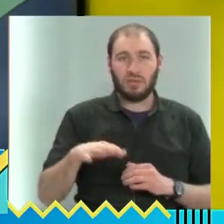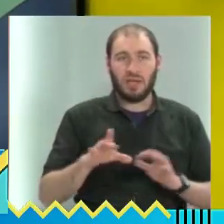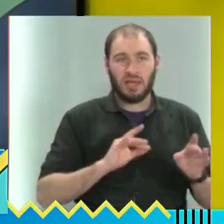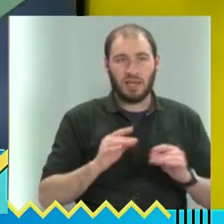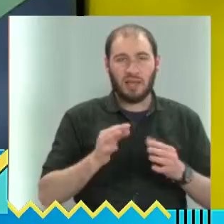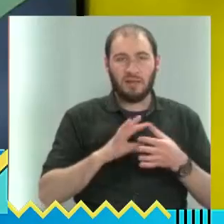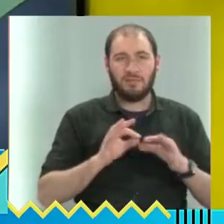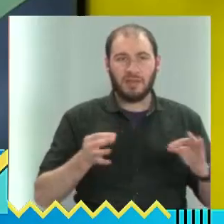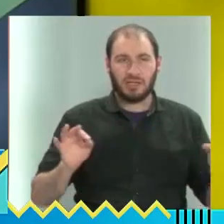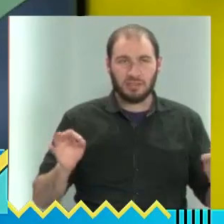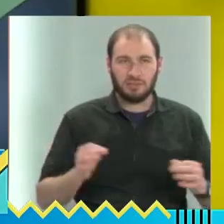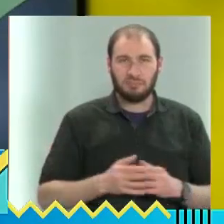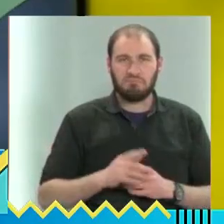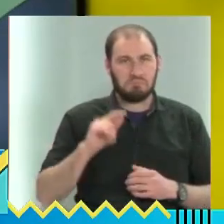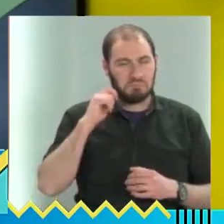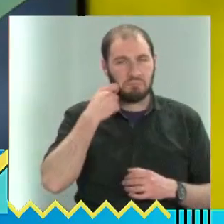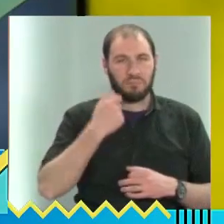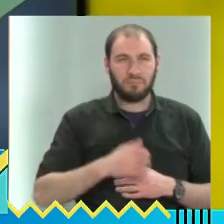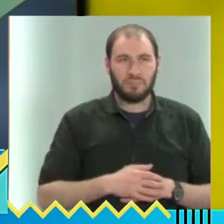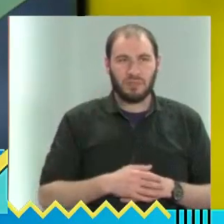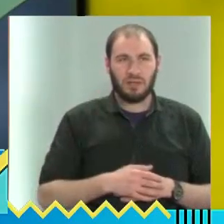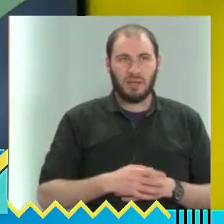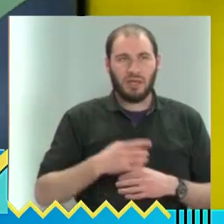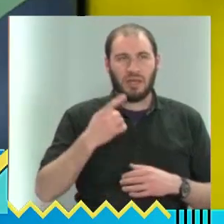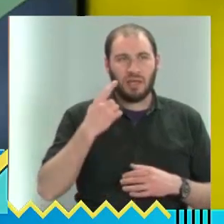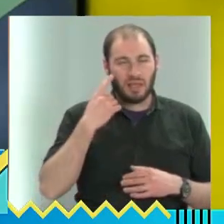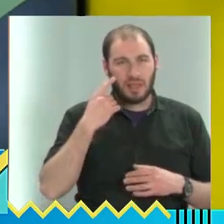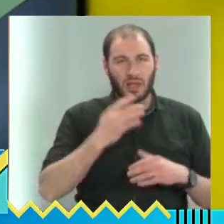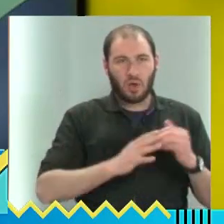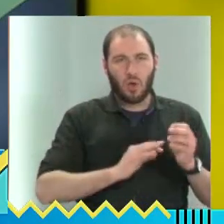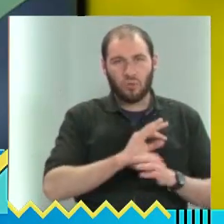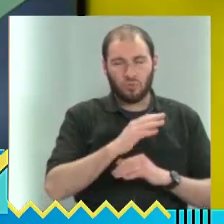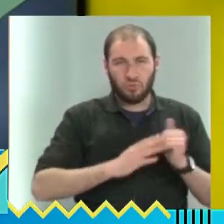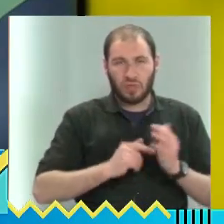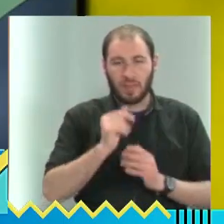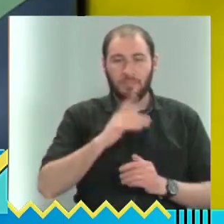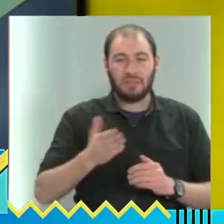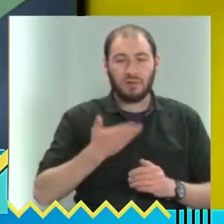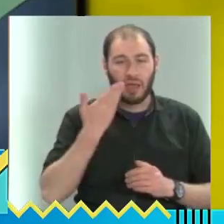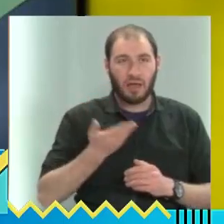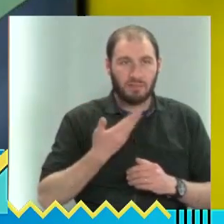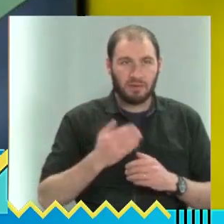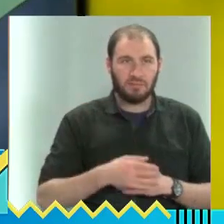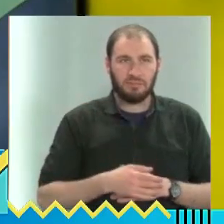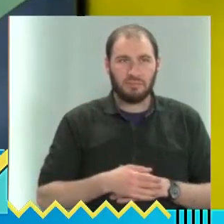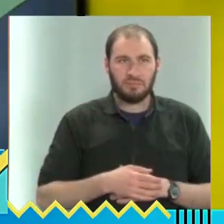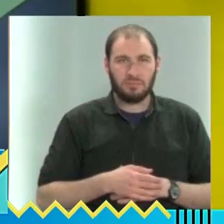una frase muy linda, que es la idea construida, y los expositores armaron toda